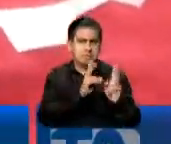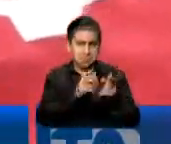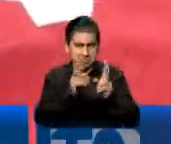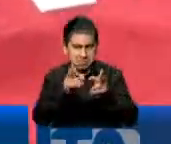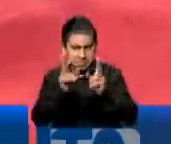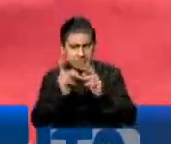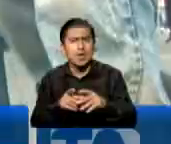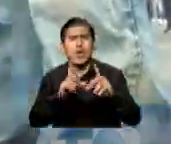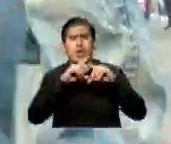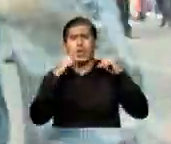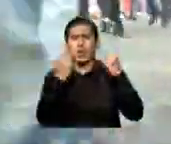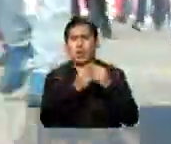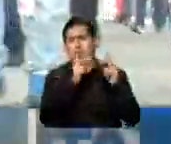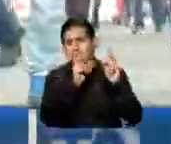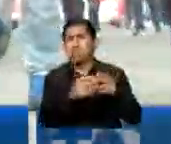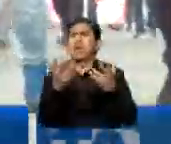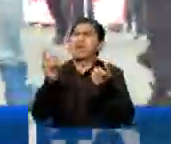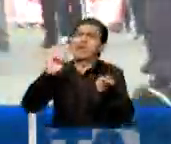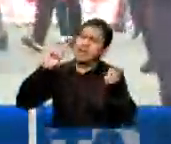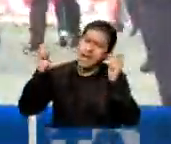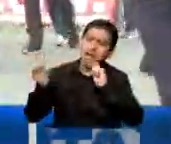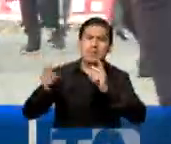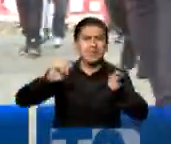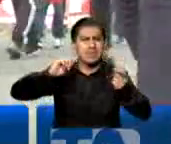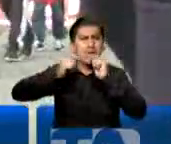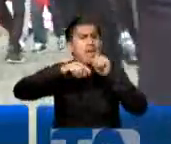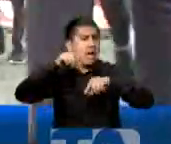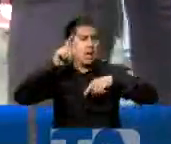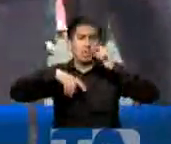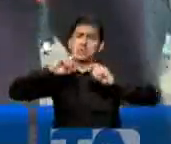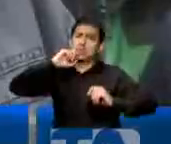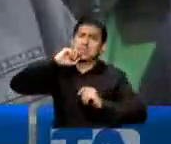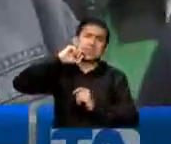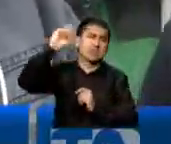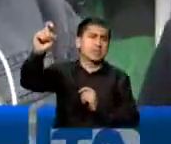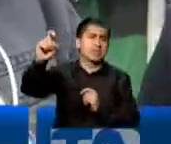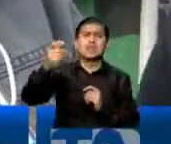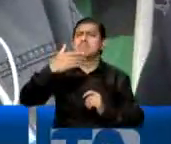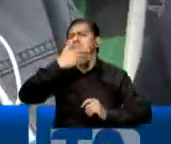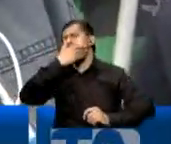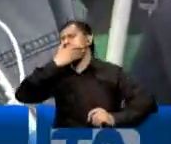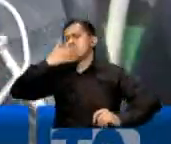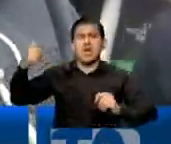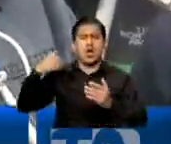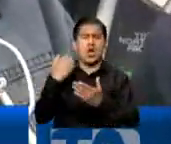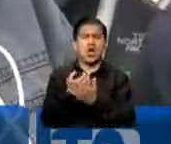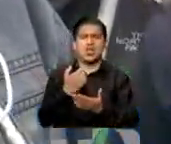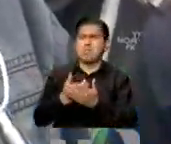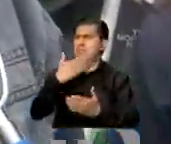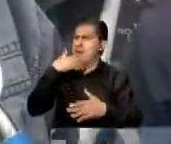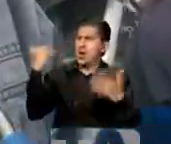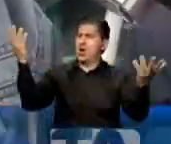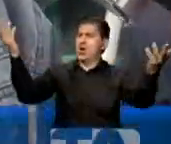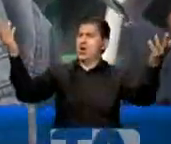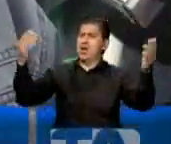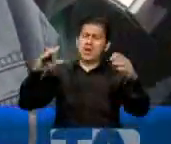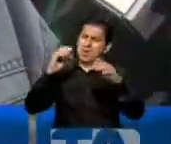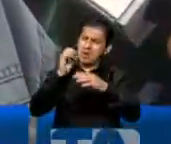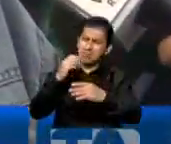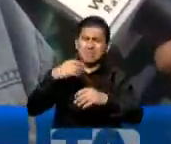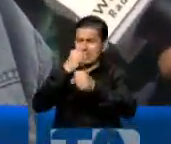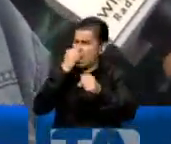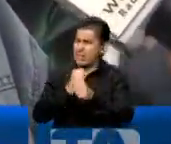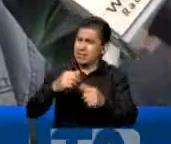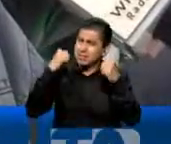las mismas organizaciones que piden cambios, unos con consignas. Para mejorar la economía de este país, para crear